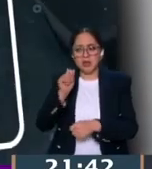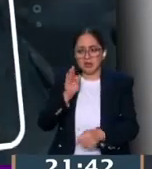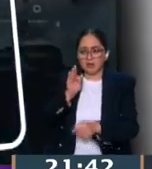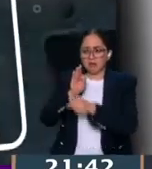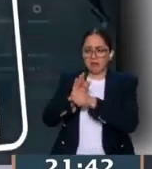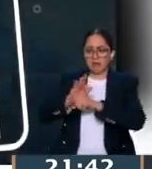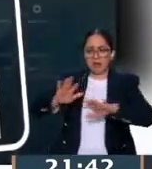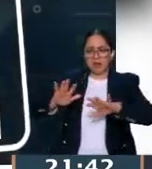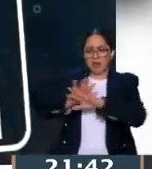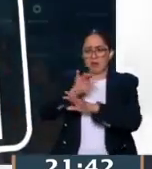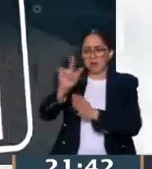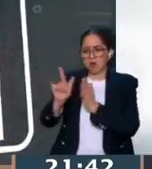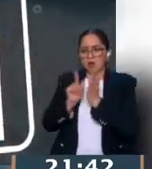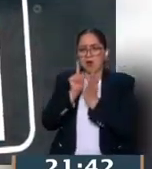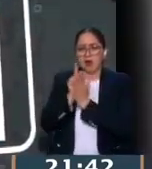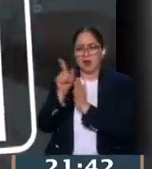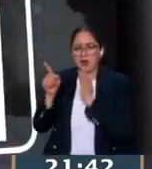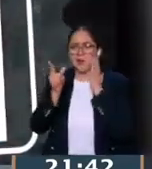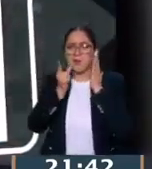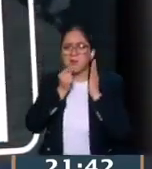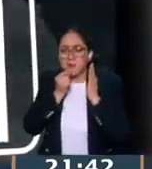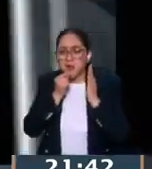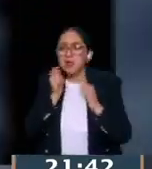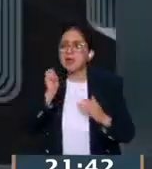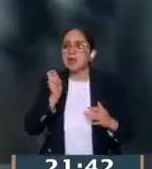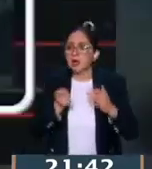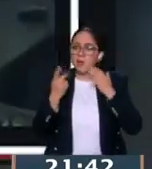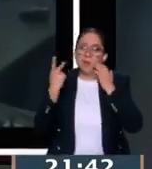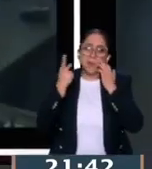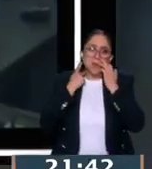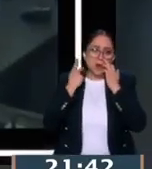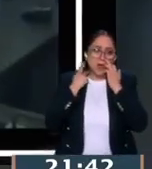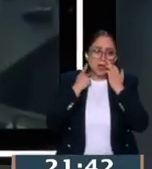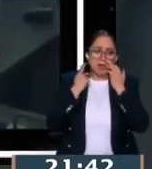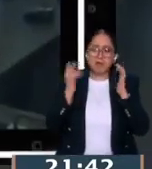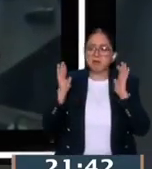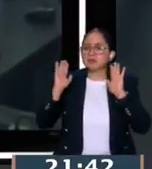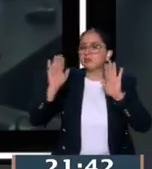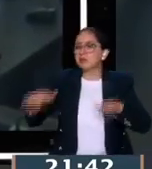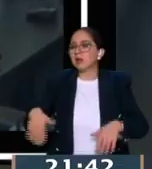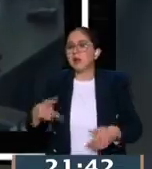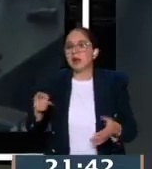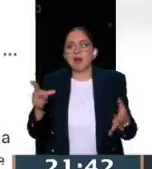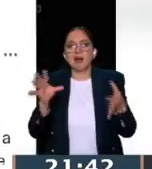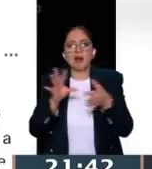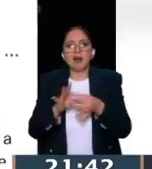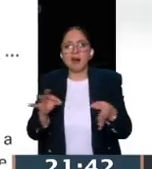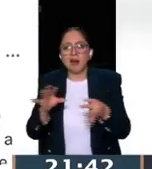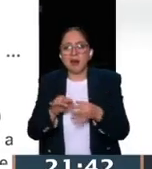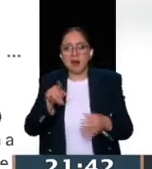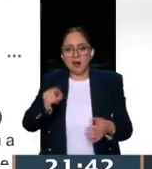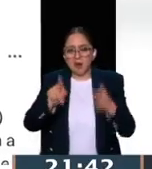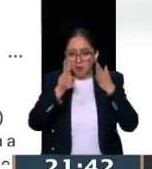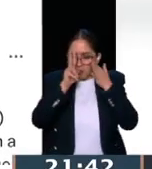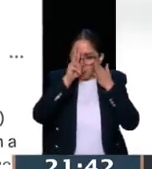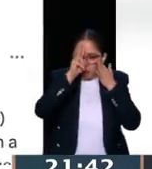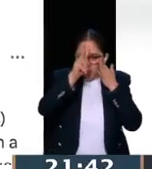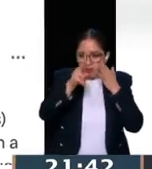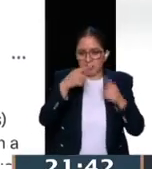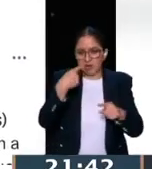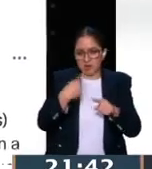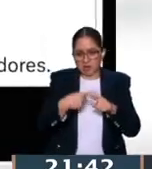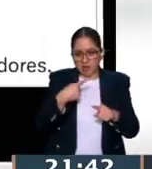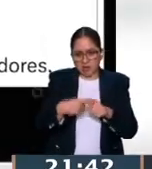Judicial. A pesar de que los políticos de la oposición minimizaron estas expresiones y la violencia ejercida contra